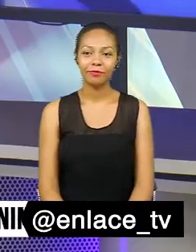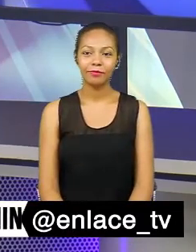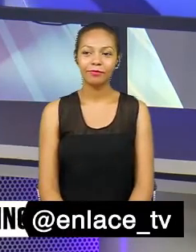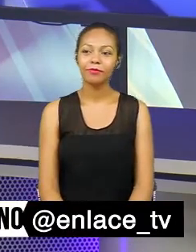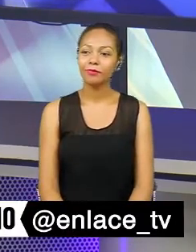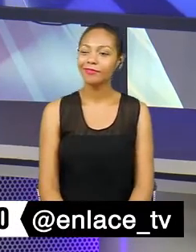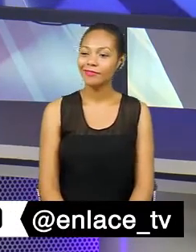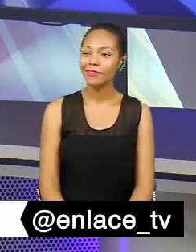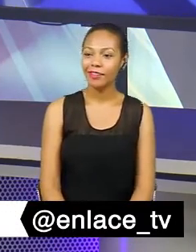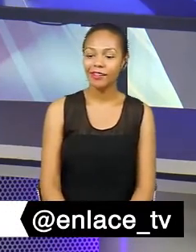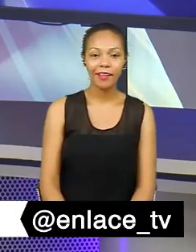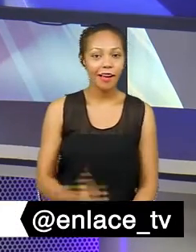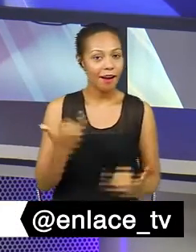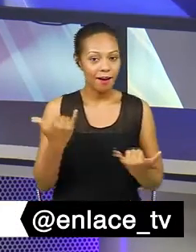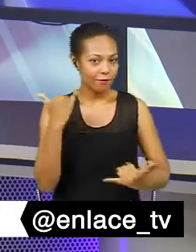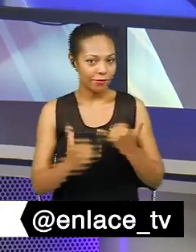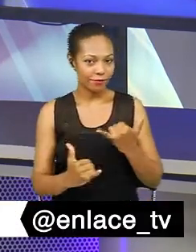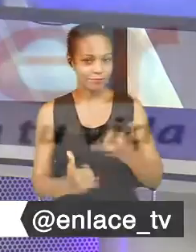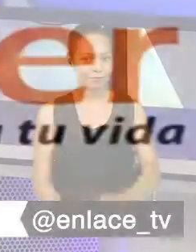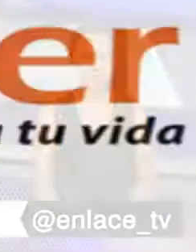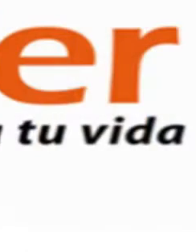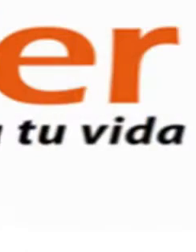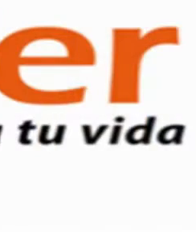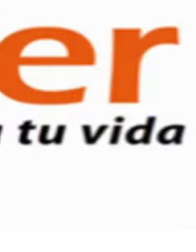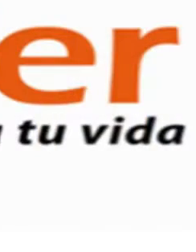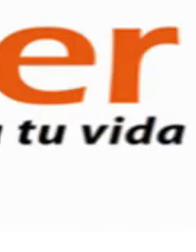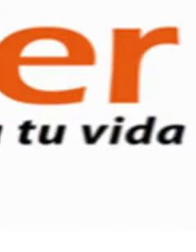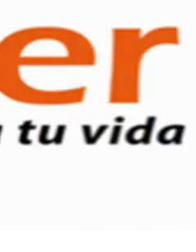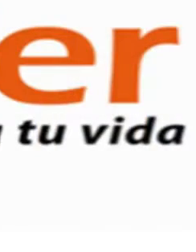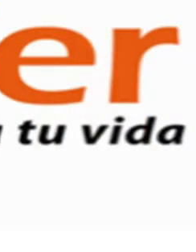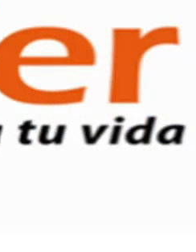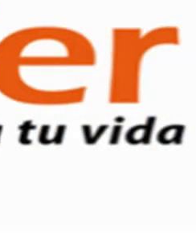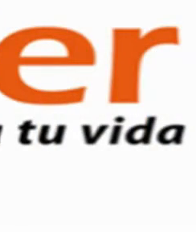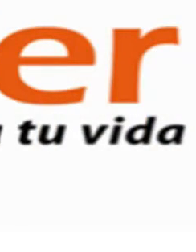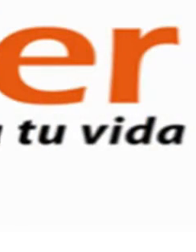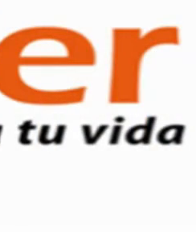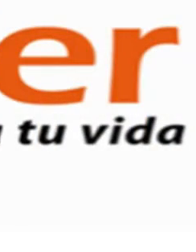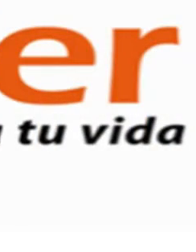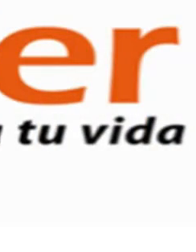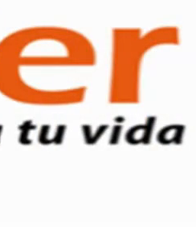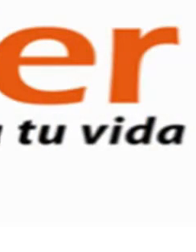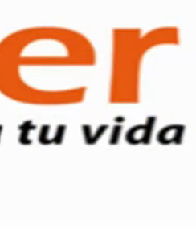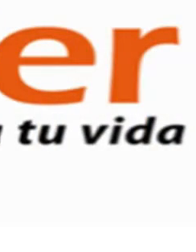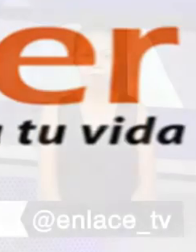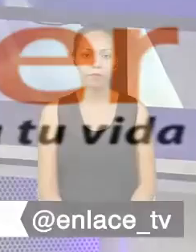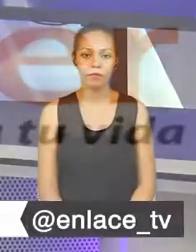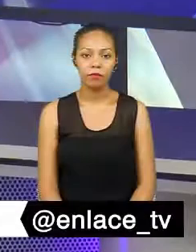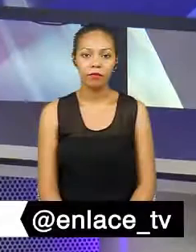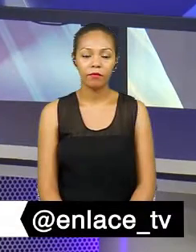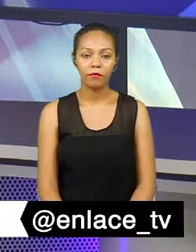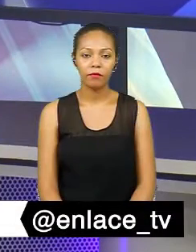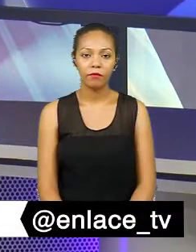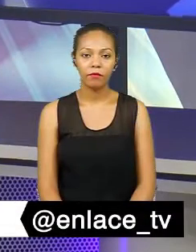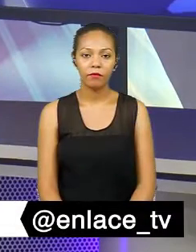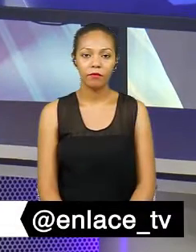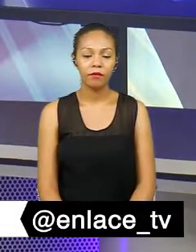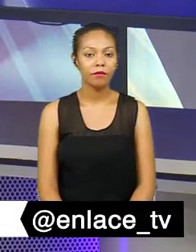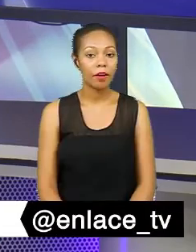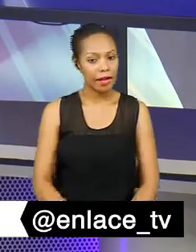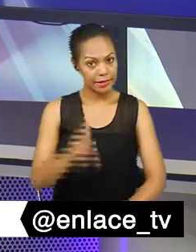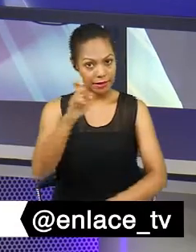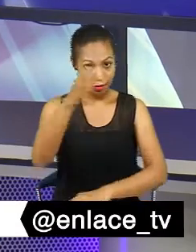Así llegamos también al final de esta emisión, pero antes de despedirnos, recuerde, materiales eléctricos Electrofer, ilumina tu vida. Nos vemos a las